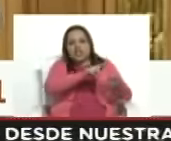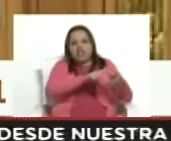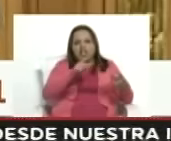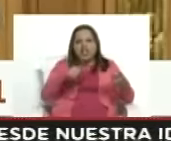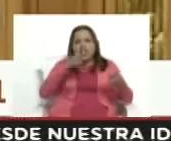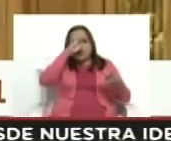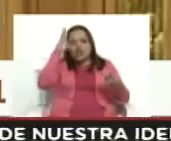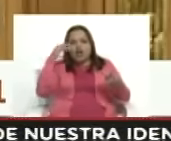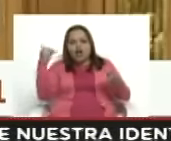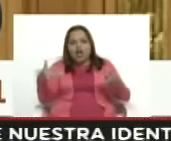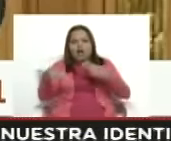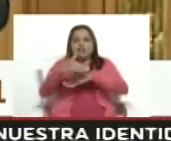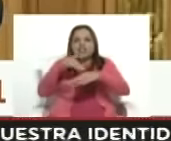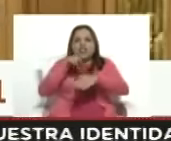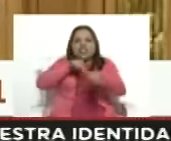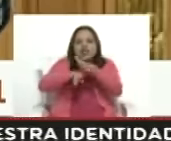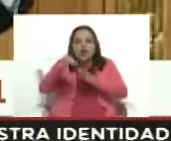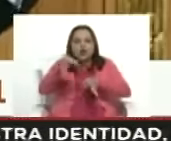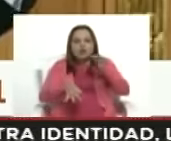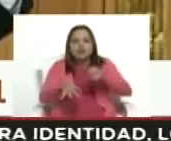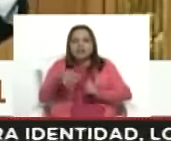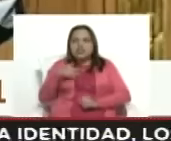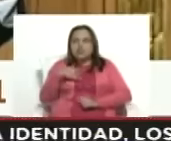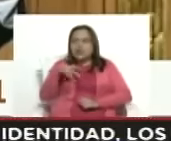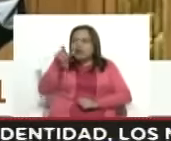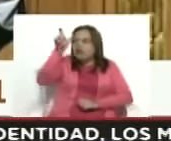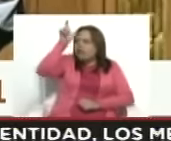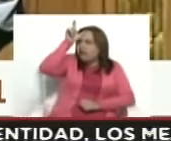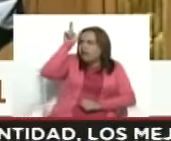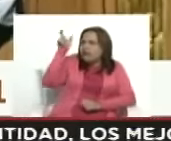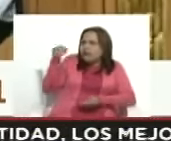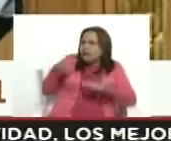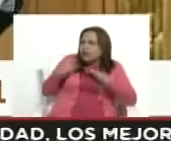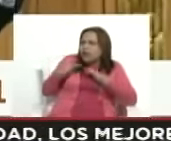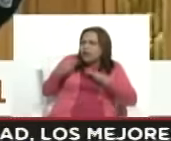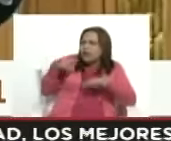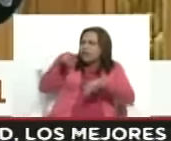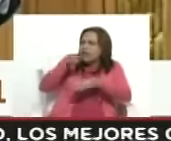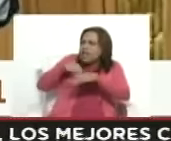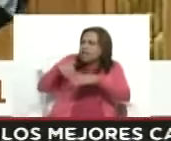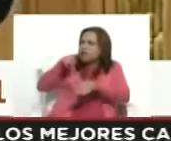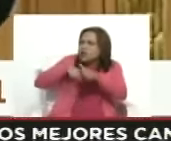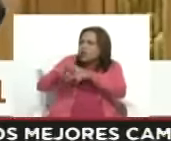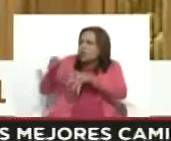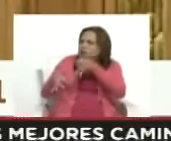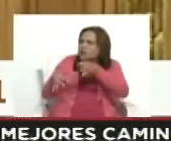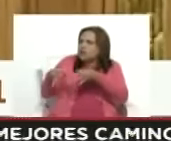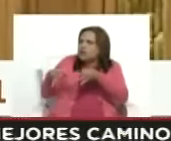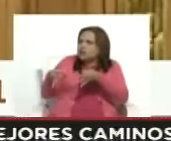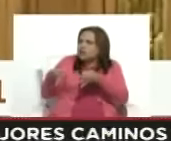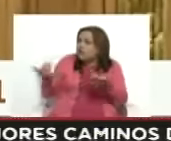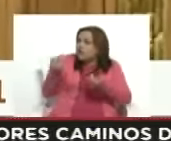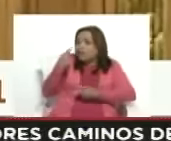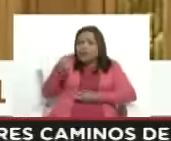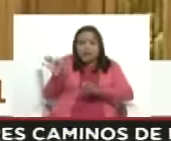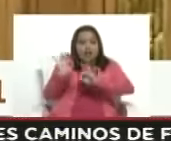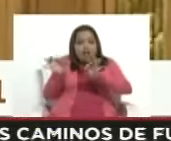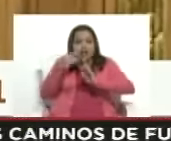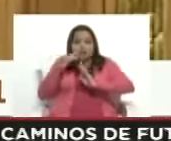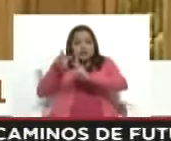Diosdado, ahora va a recibir el Ministerio de Interior y Justicia. Ni idea que iba a recibir el Interior y Justicia. ¿Qué le dije? Ahí no le dije nada ya.